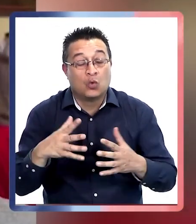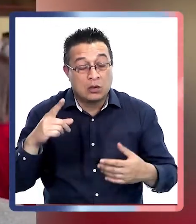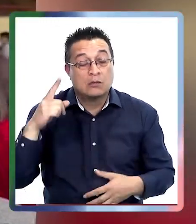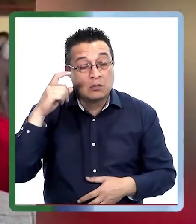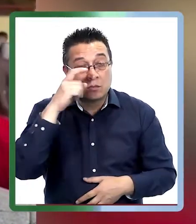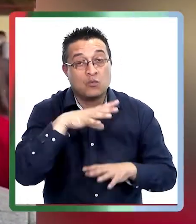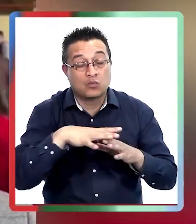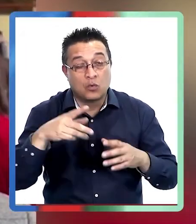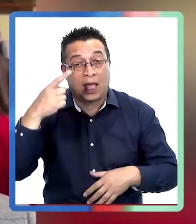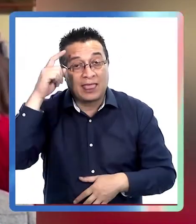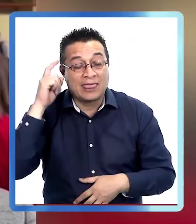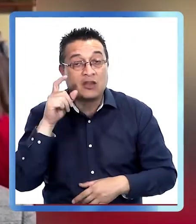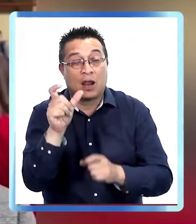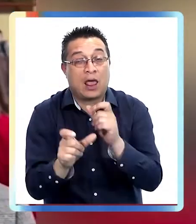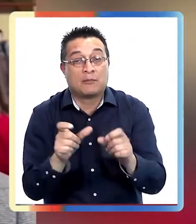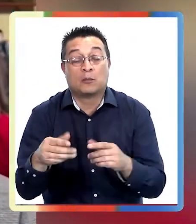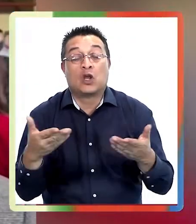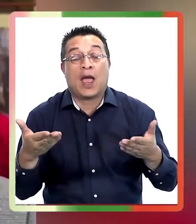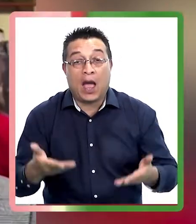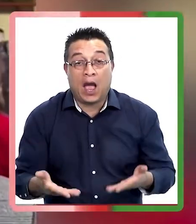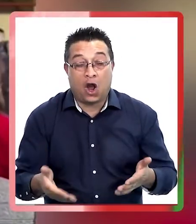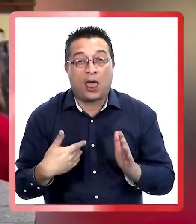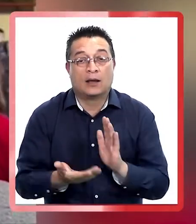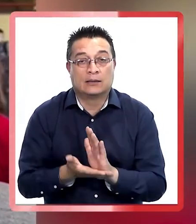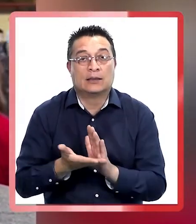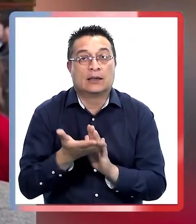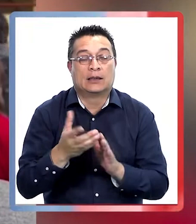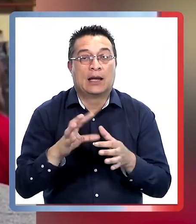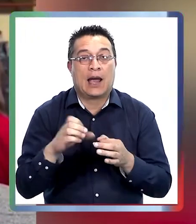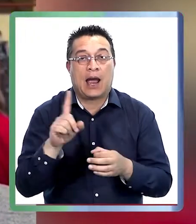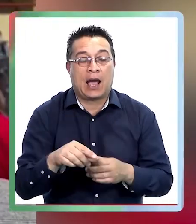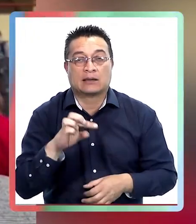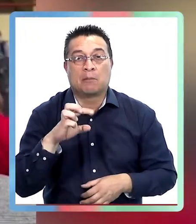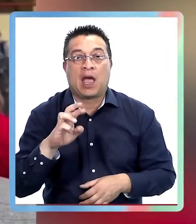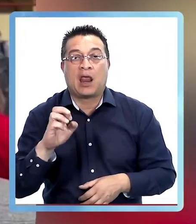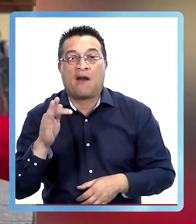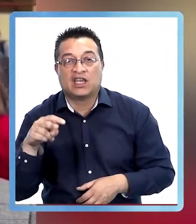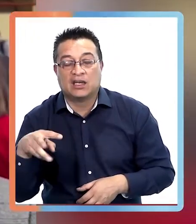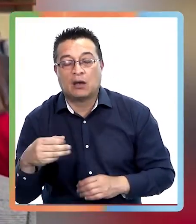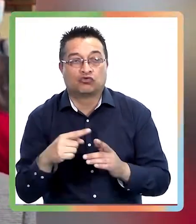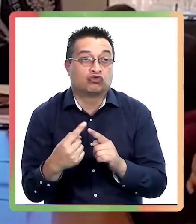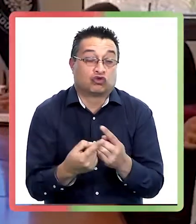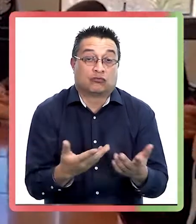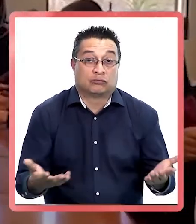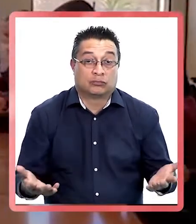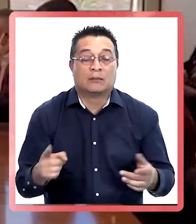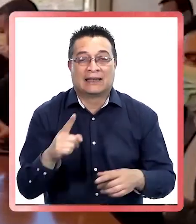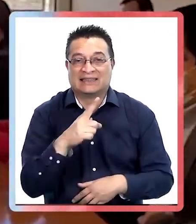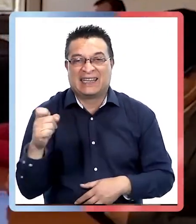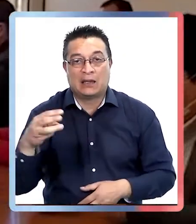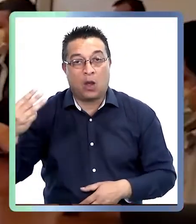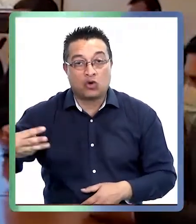muy dañino para la gente porque ahora se está subiendo el gas, la parafina y todos esos productos básicos. Son